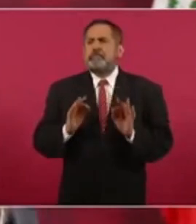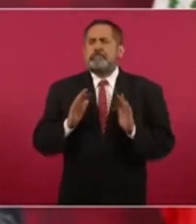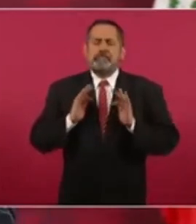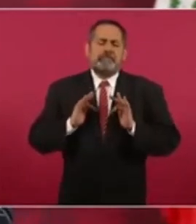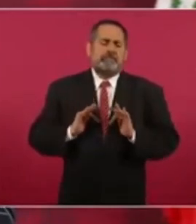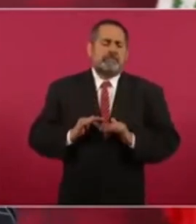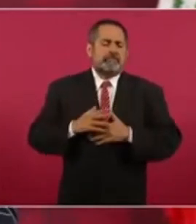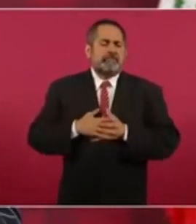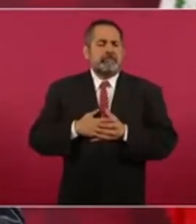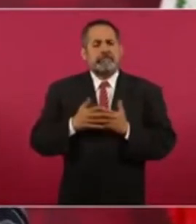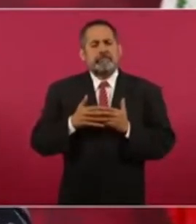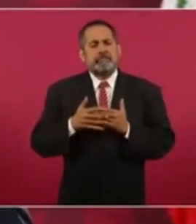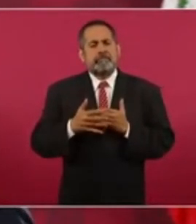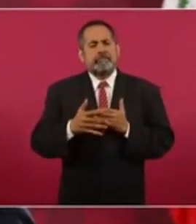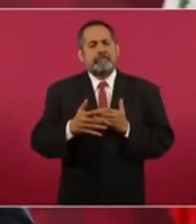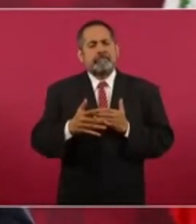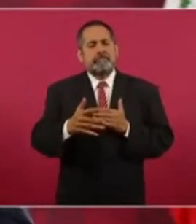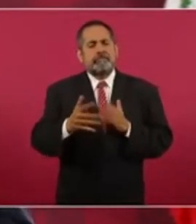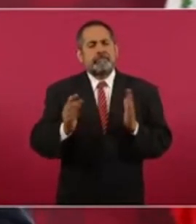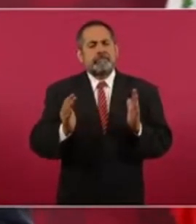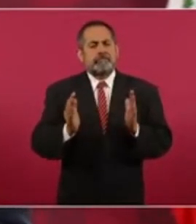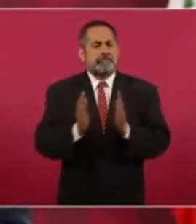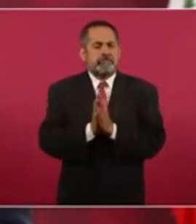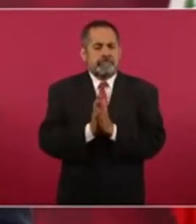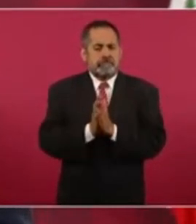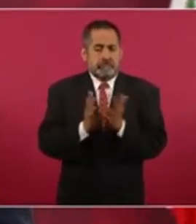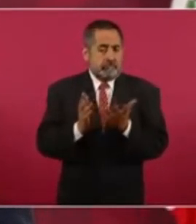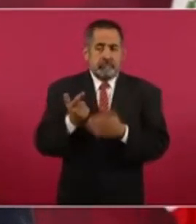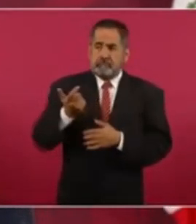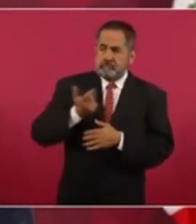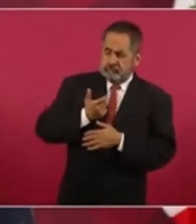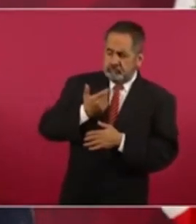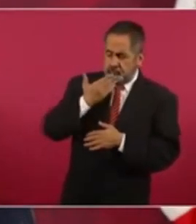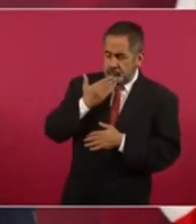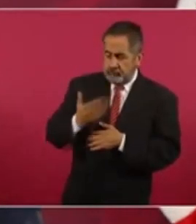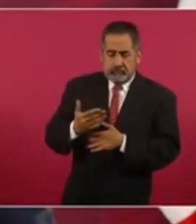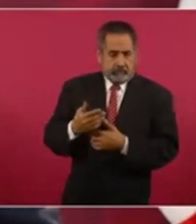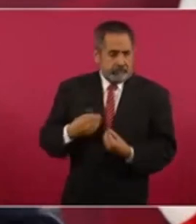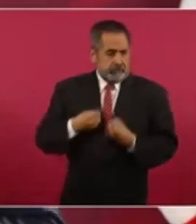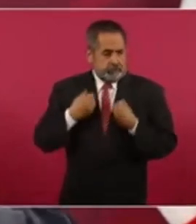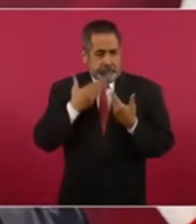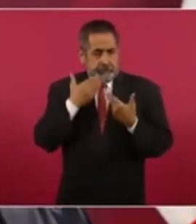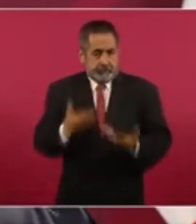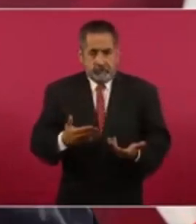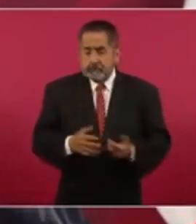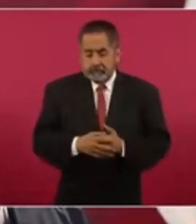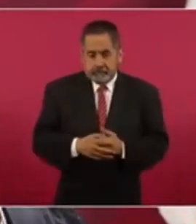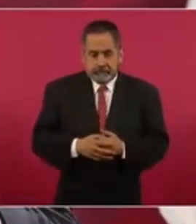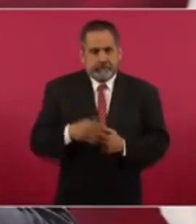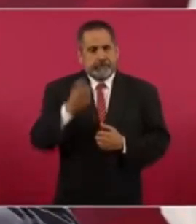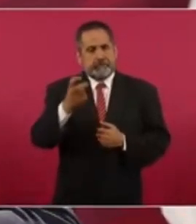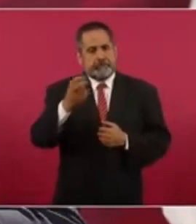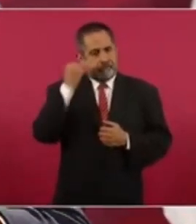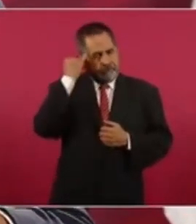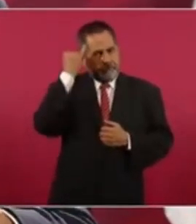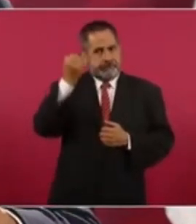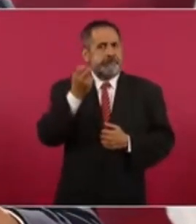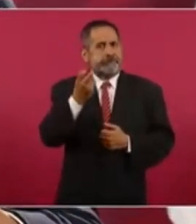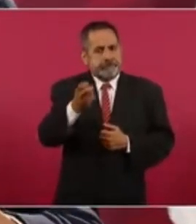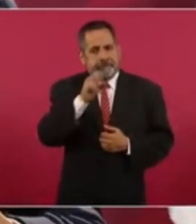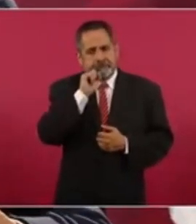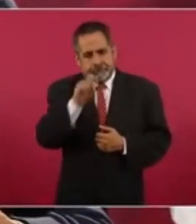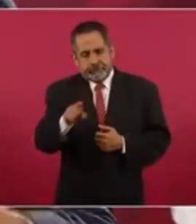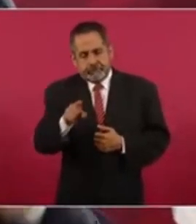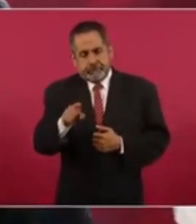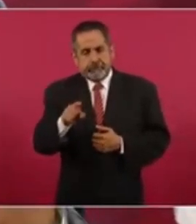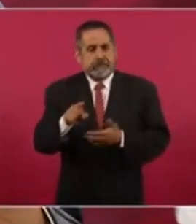en los últimos años de su vida. Y de ahí surgió también